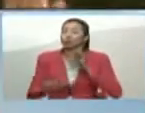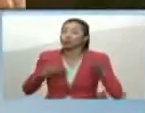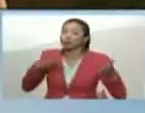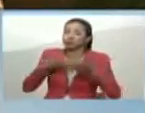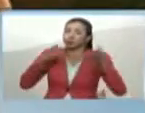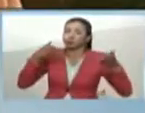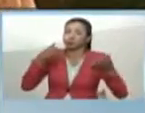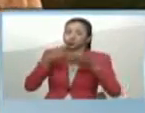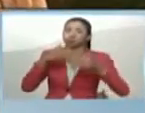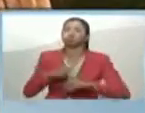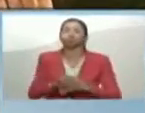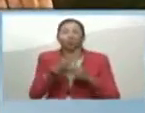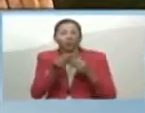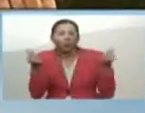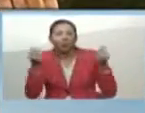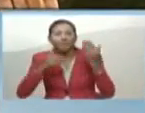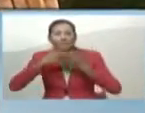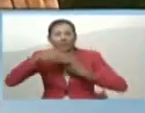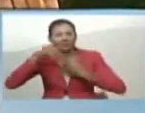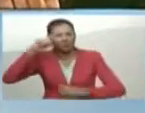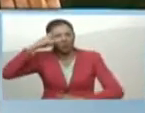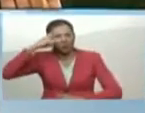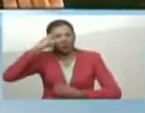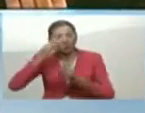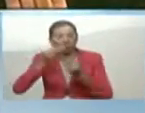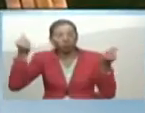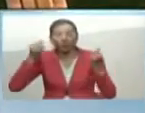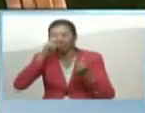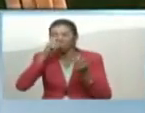papel toalé, fue lo primero, acuérdense.